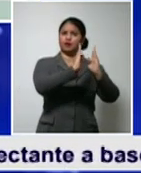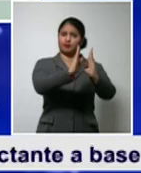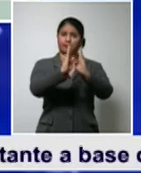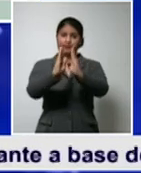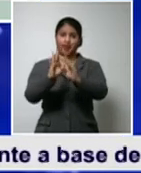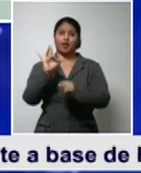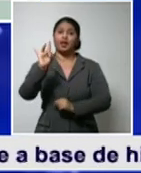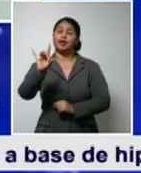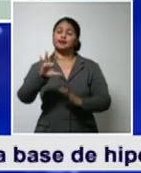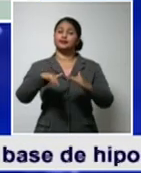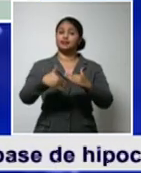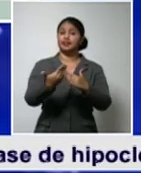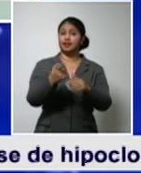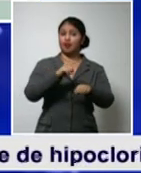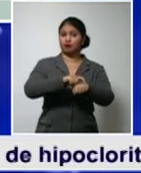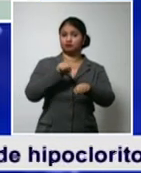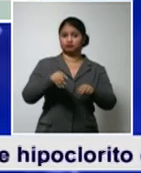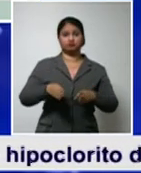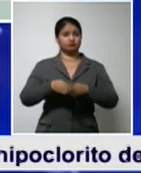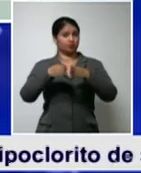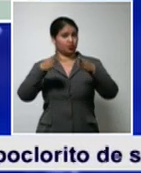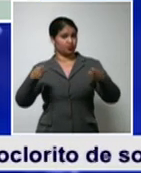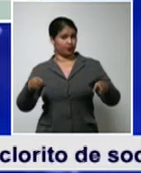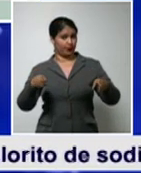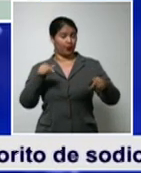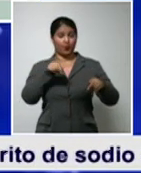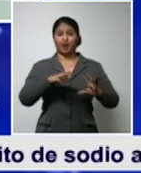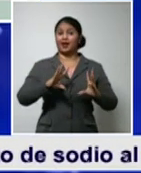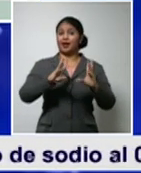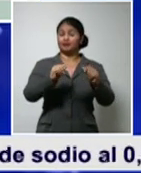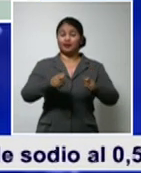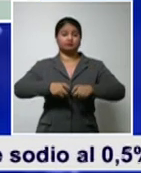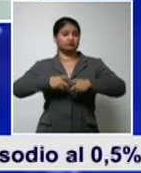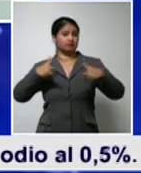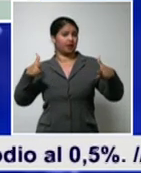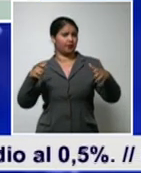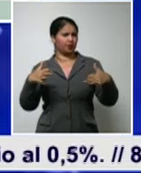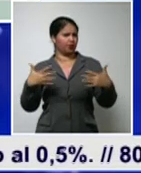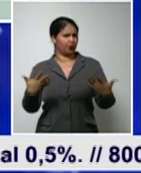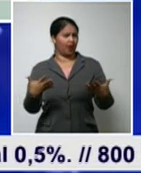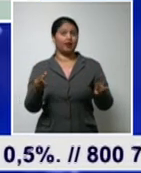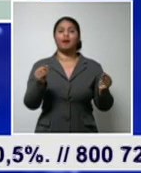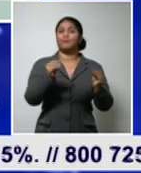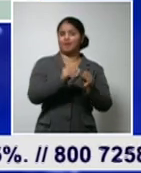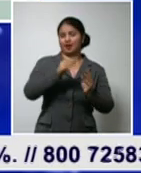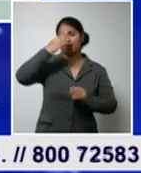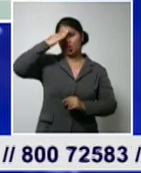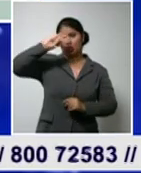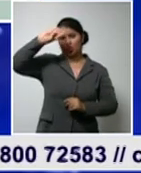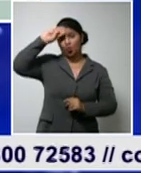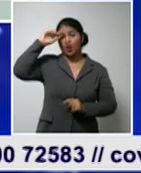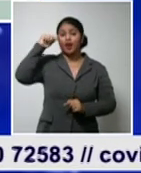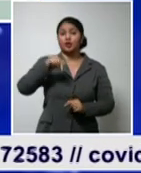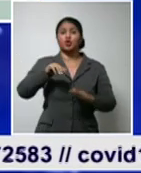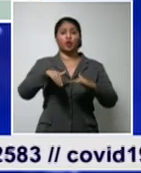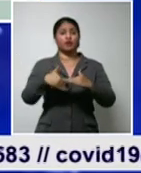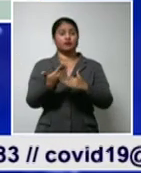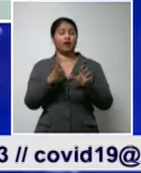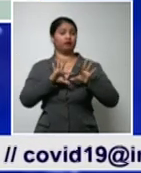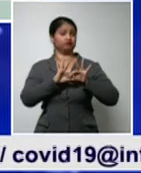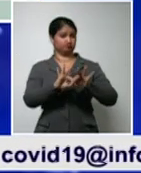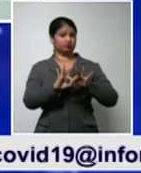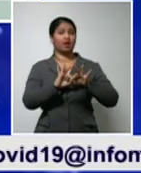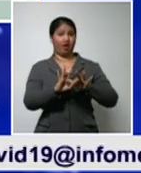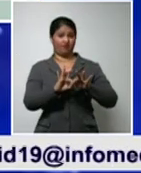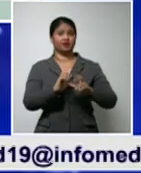días, pues la cifra más alta es lamentablemente la del día de hoy. De los